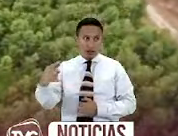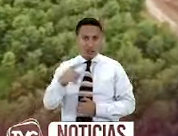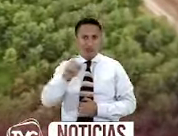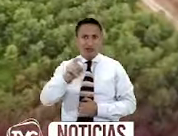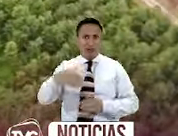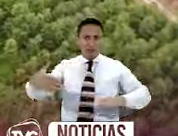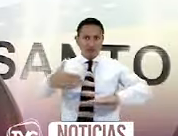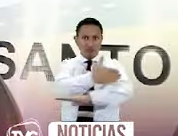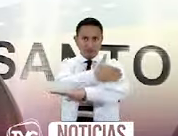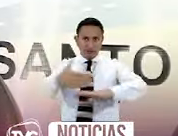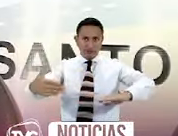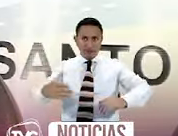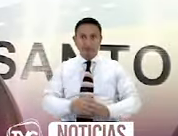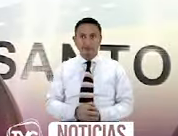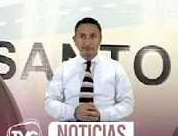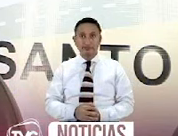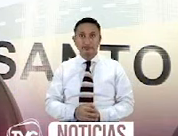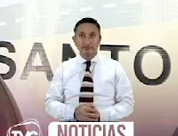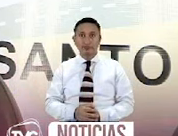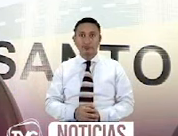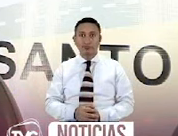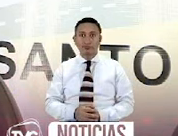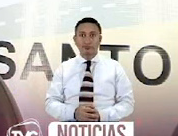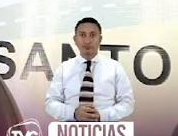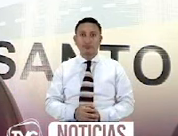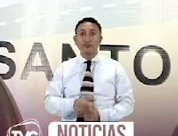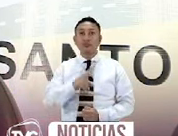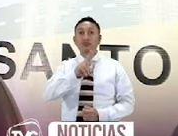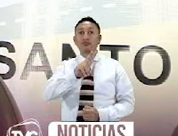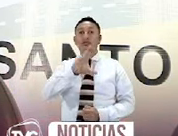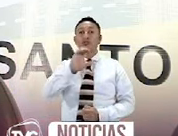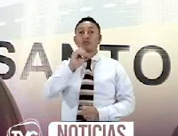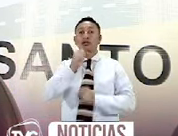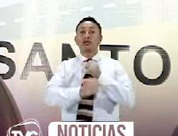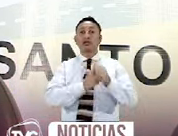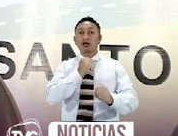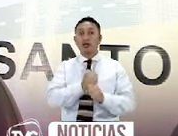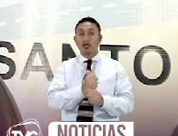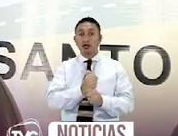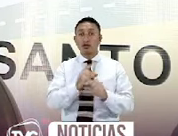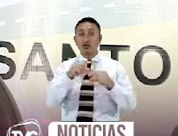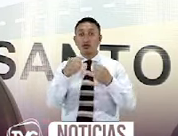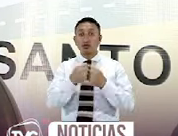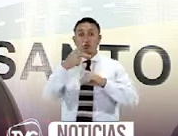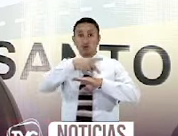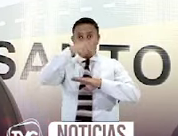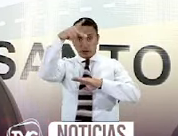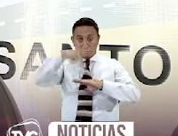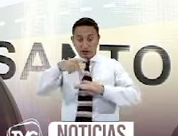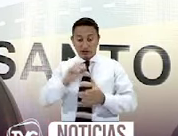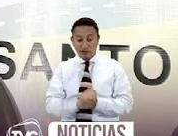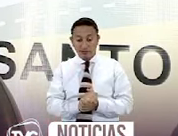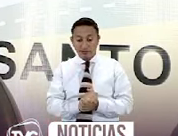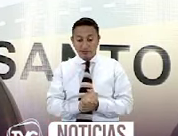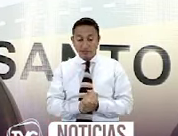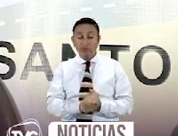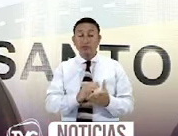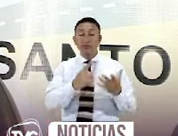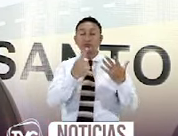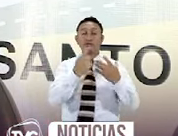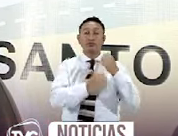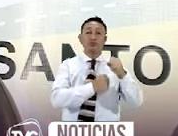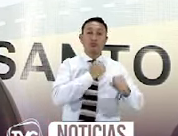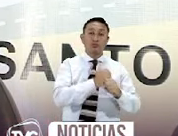vial. Que en estos más de 20 años que tiene la delegación Pichincha y más de 6 años que tiene la